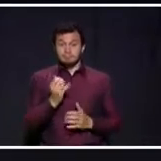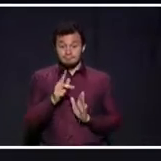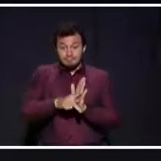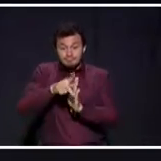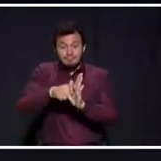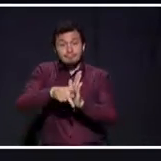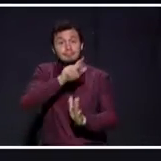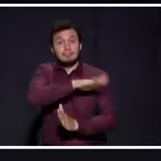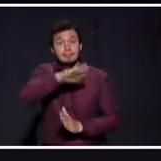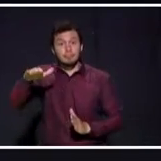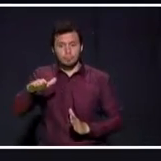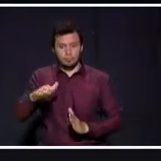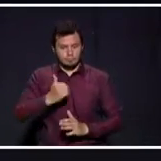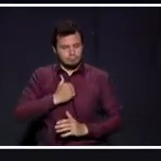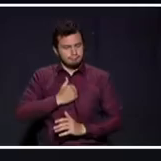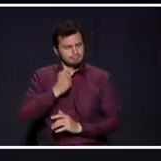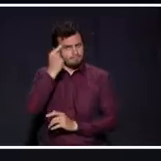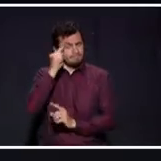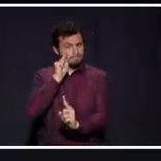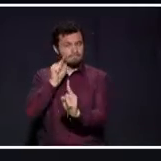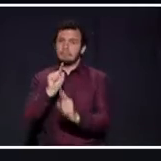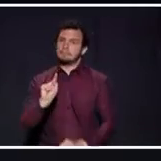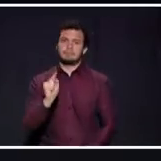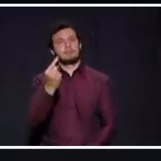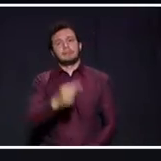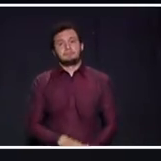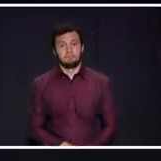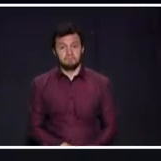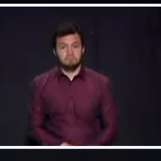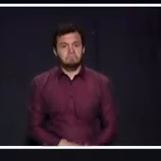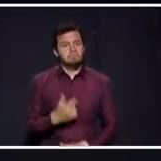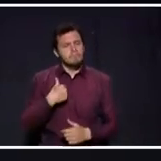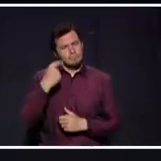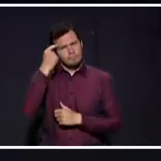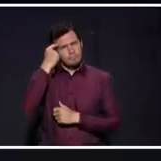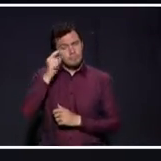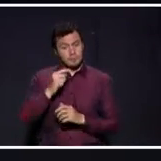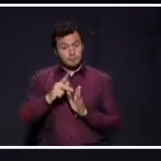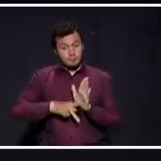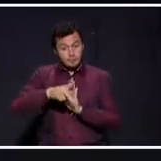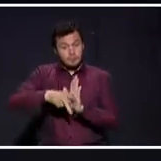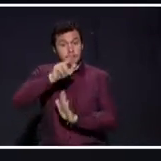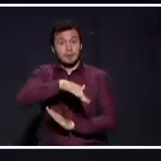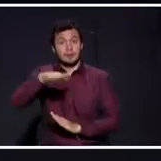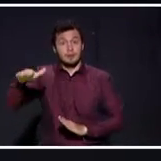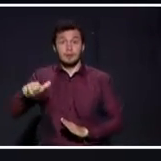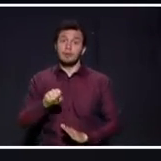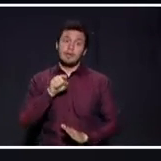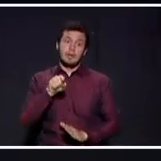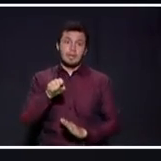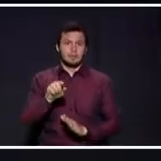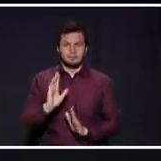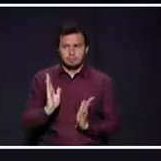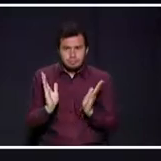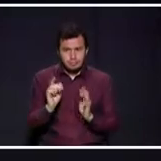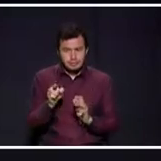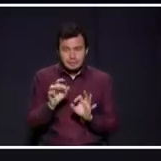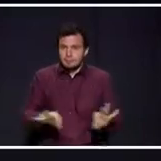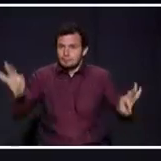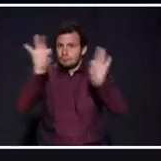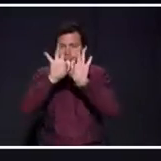la pregunta es las 4 posibilidades que existían pues salga el ferrocarril de antioquia por todo lo que ha significado en nuestra historia lo que